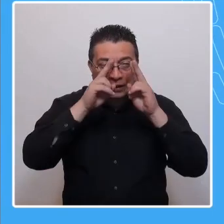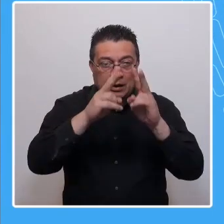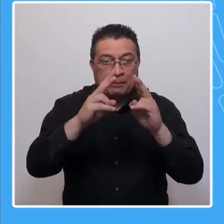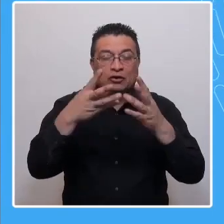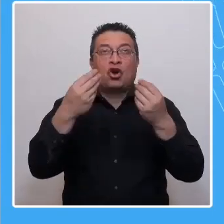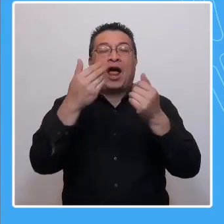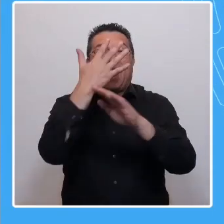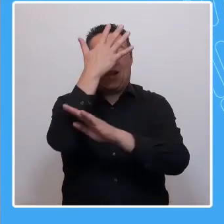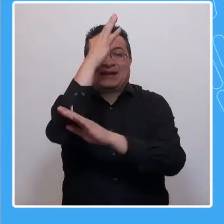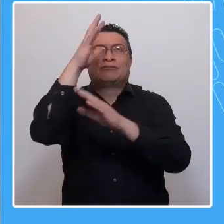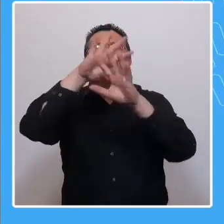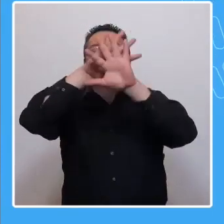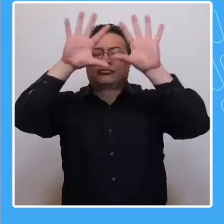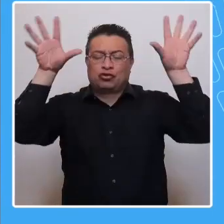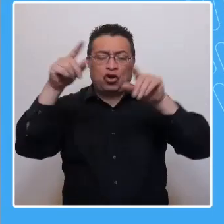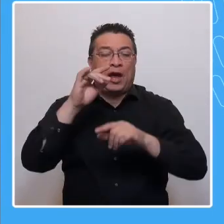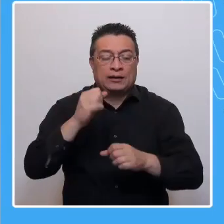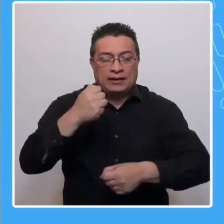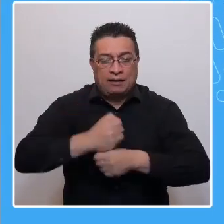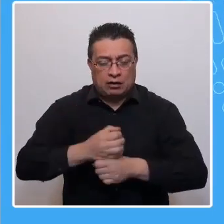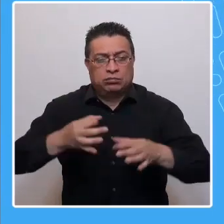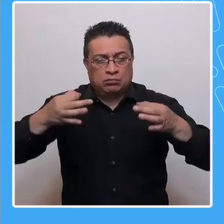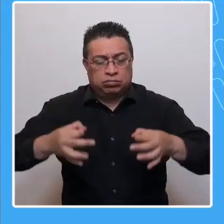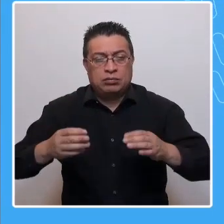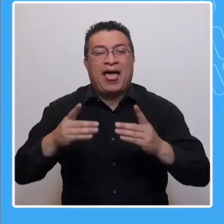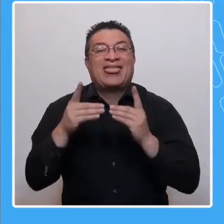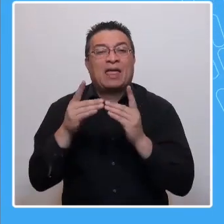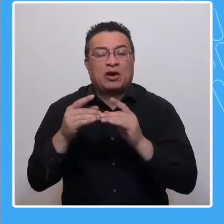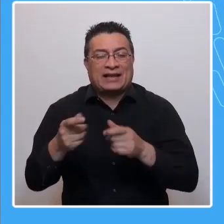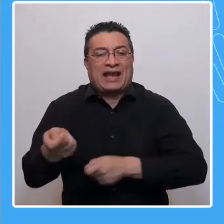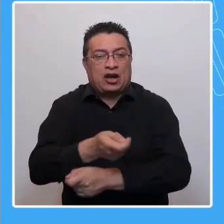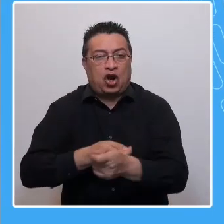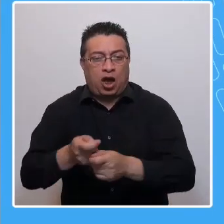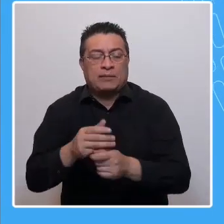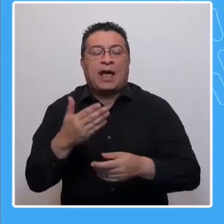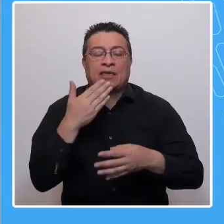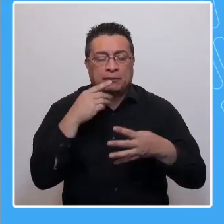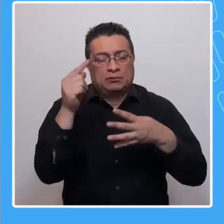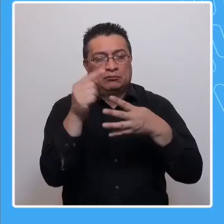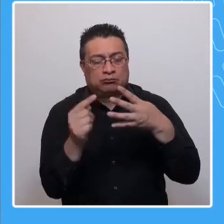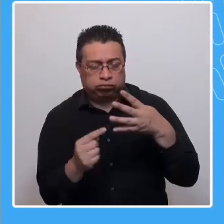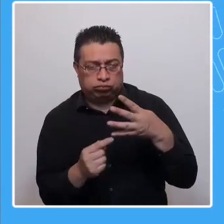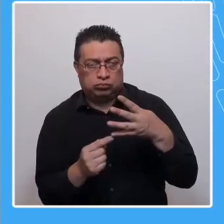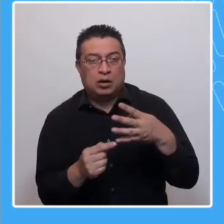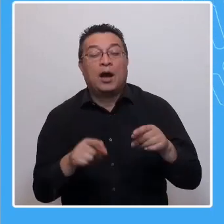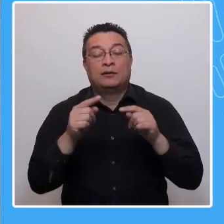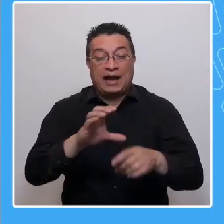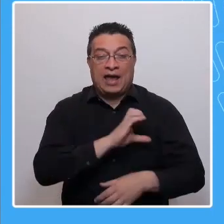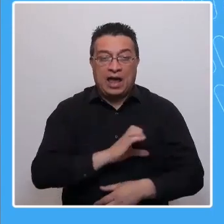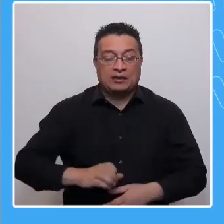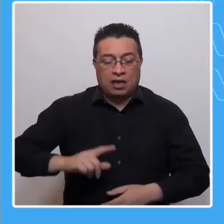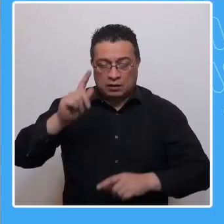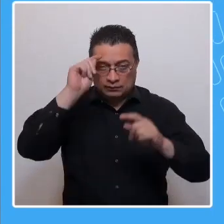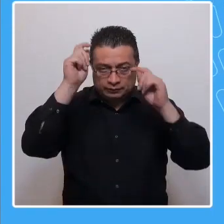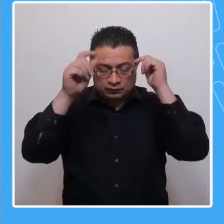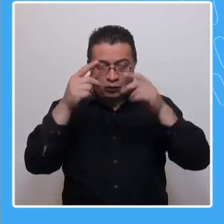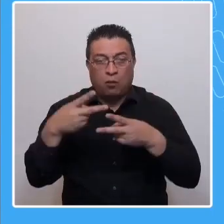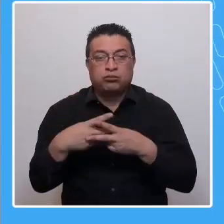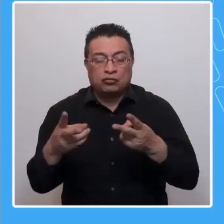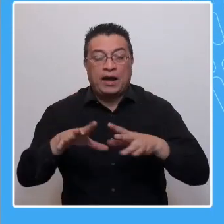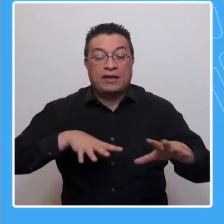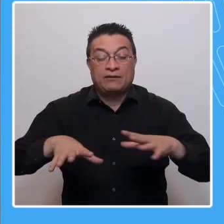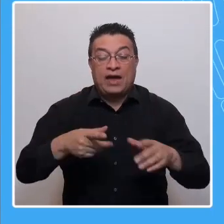medio ambiente, el trabajo decente y la democracia económica, dentro de otros. Además, el Estado, por supuesto, que tiene iniciativa pública en la actividad